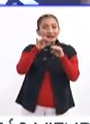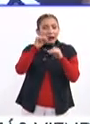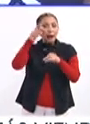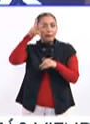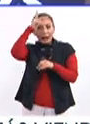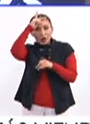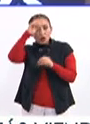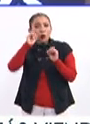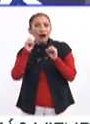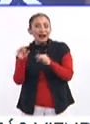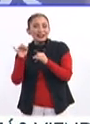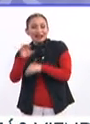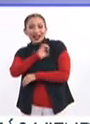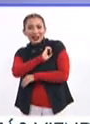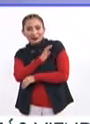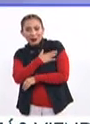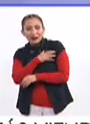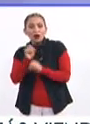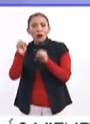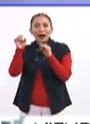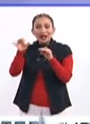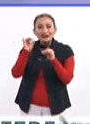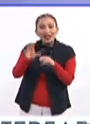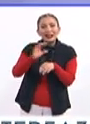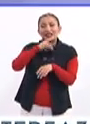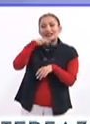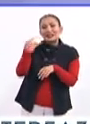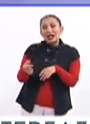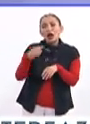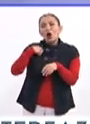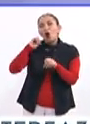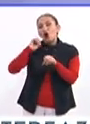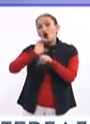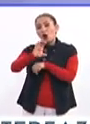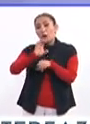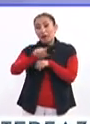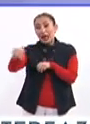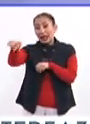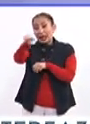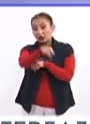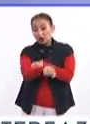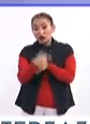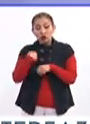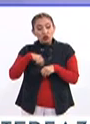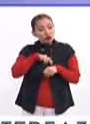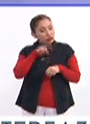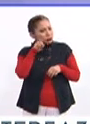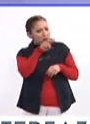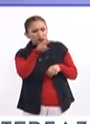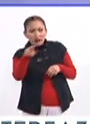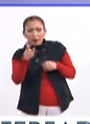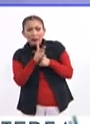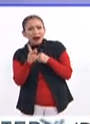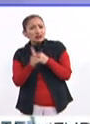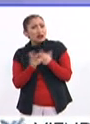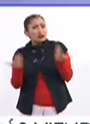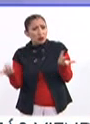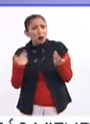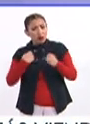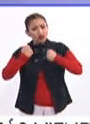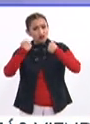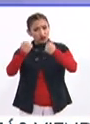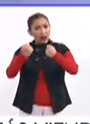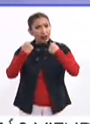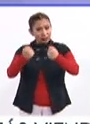o la agencia española, o la agencia chilena, o la agencia colombiana, han entendido que somos países que somos